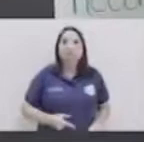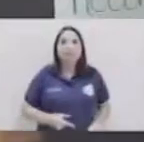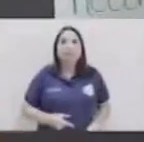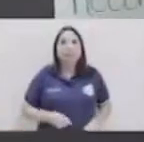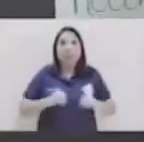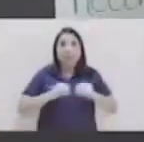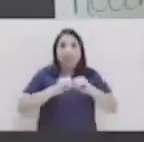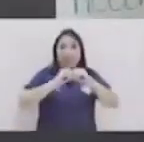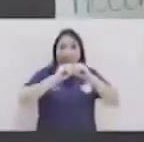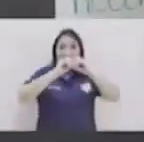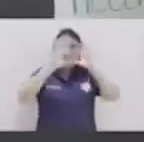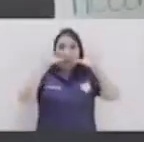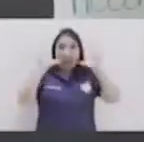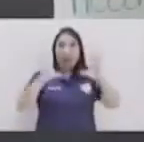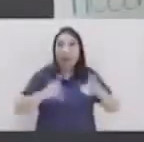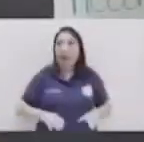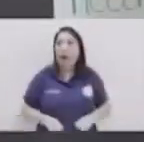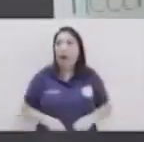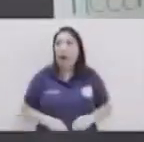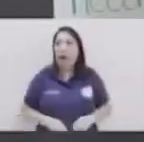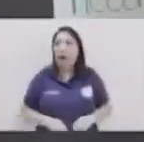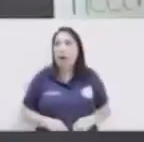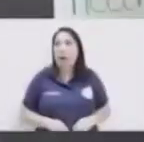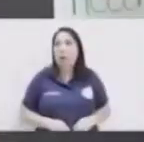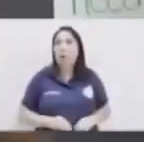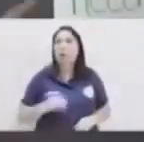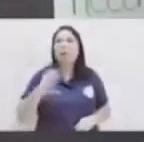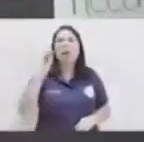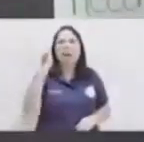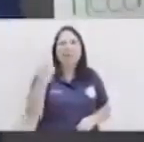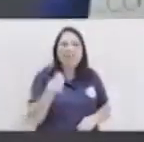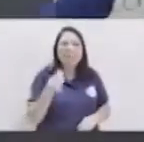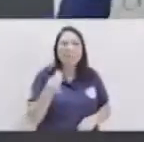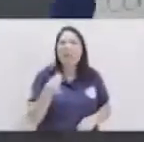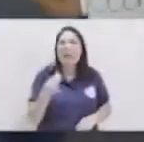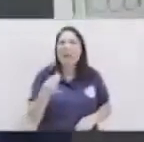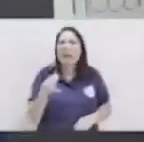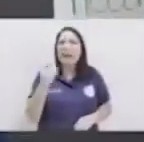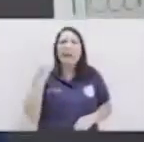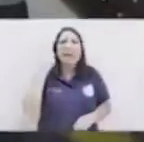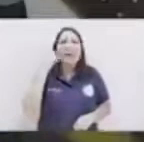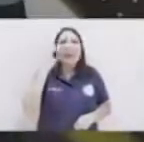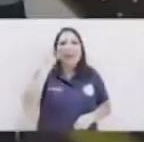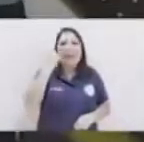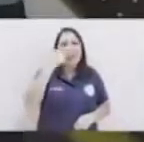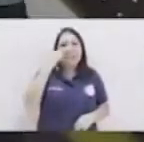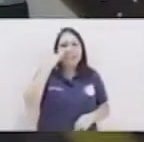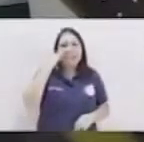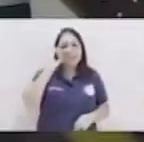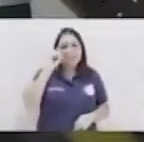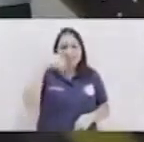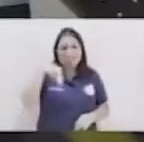tener clara una concepción de qué es gestión del riesgo.